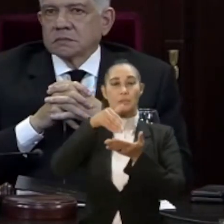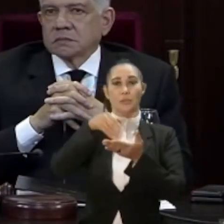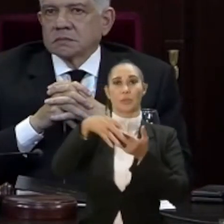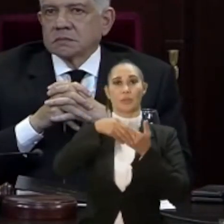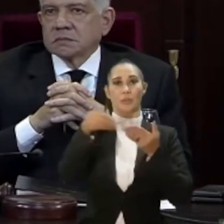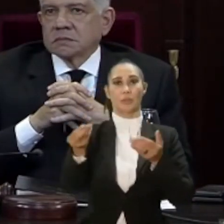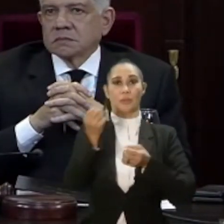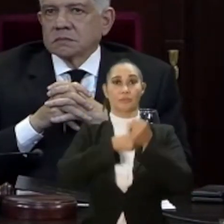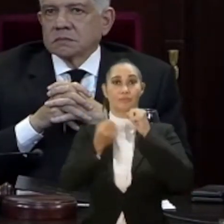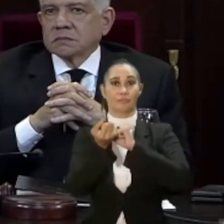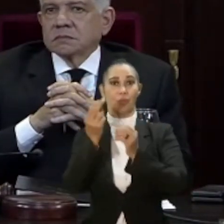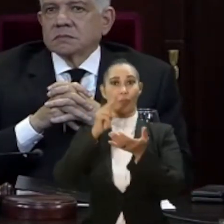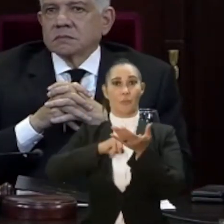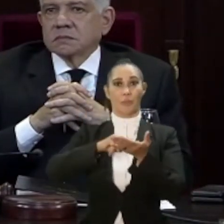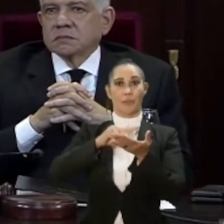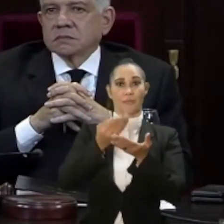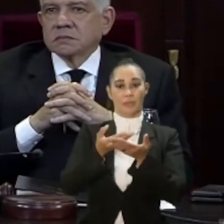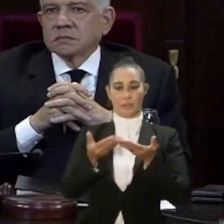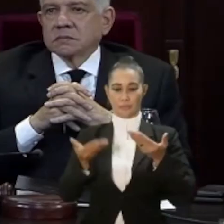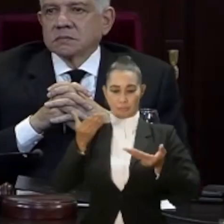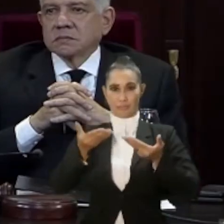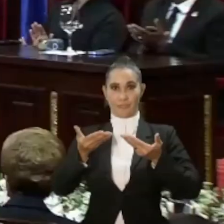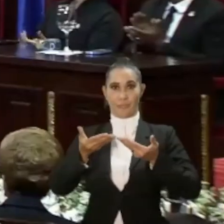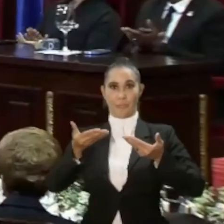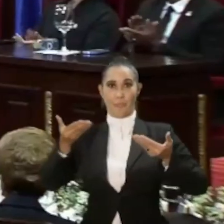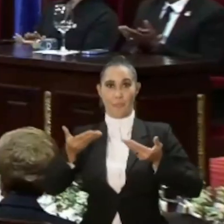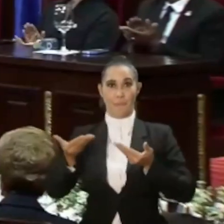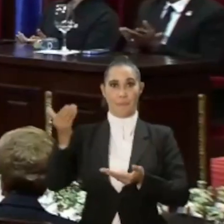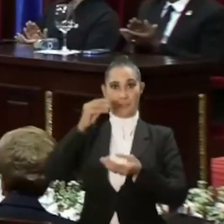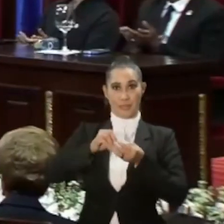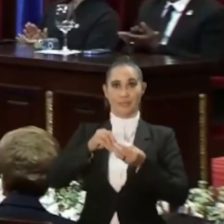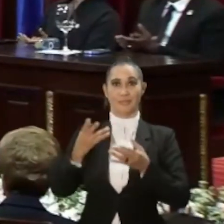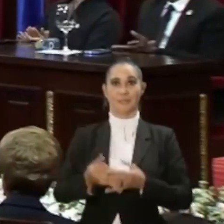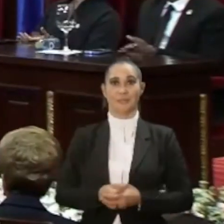año 2020. Y también